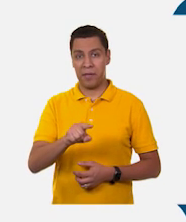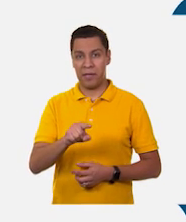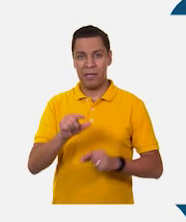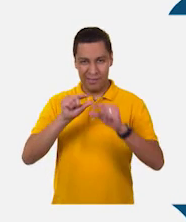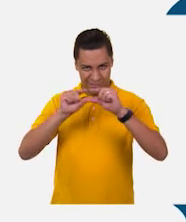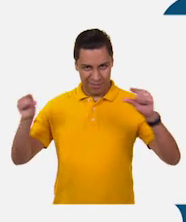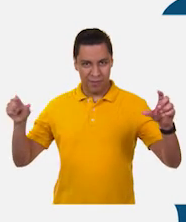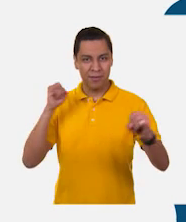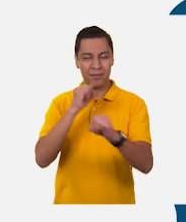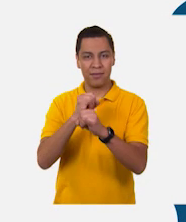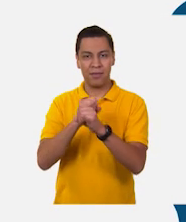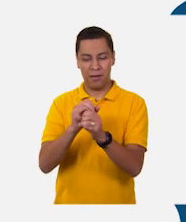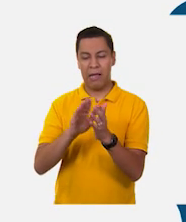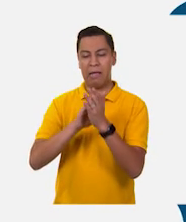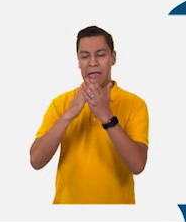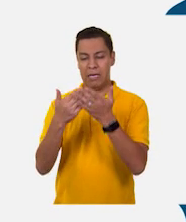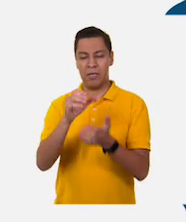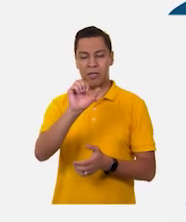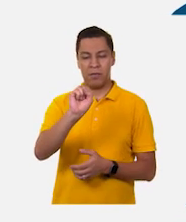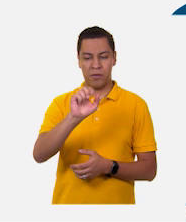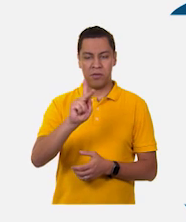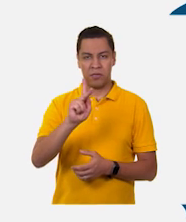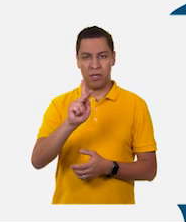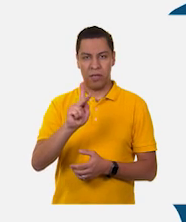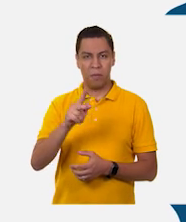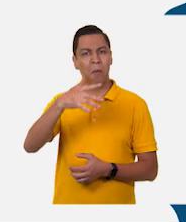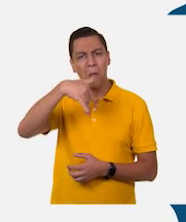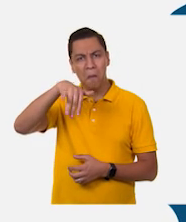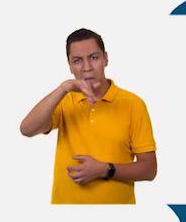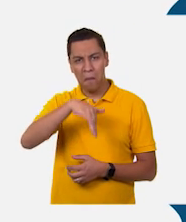los libros de texto en la página